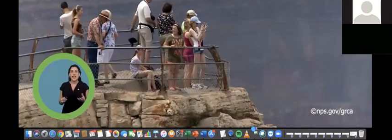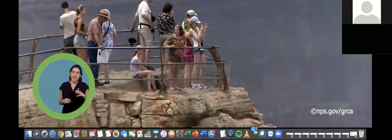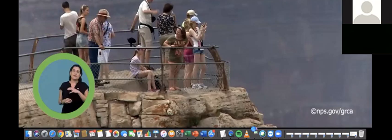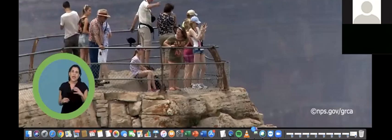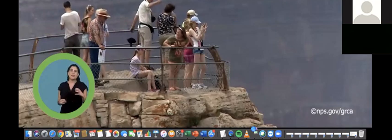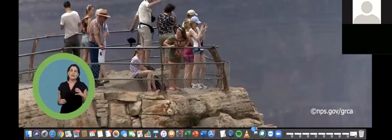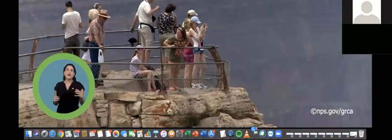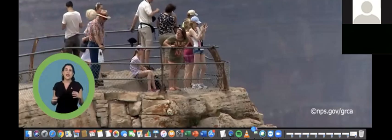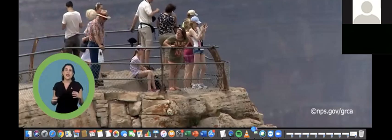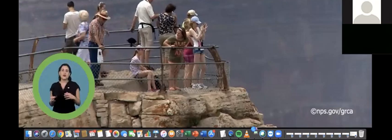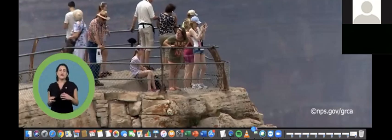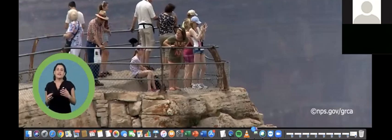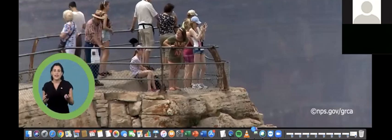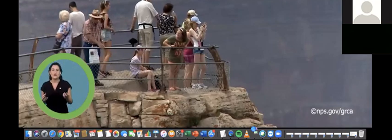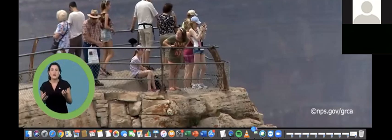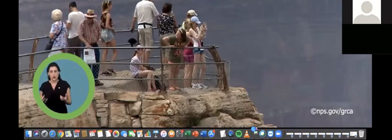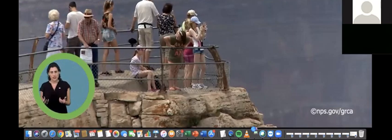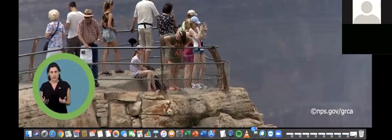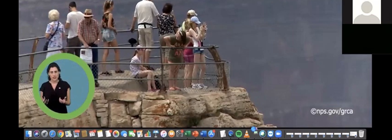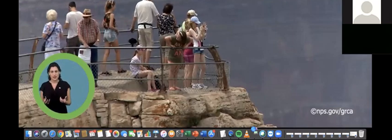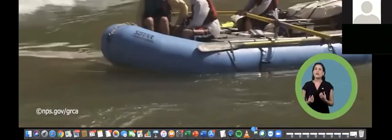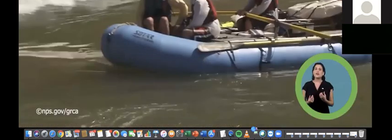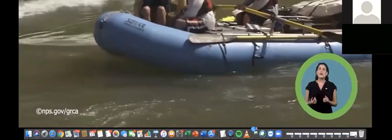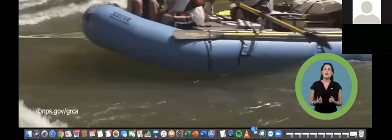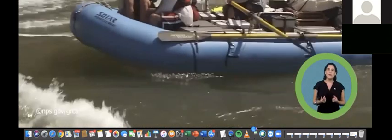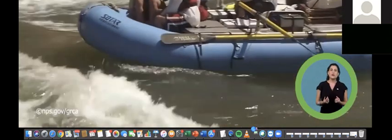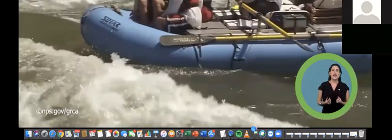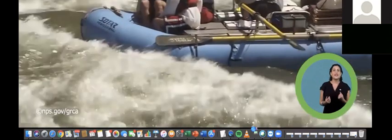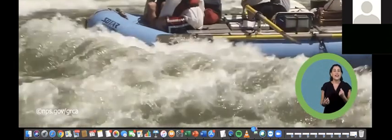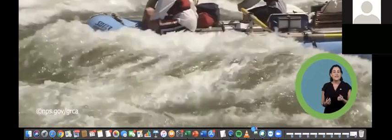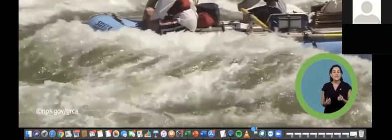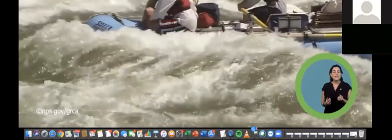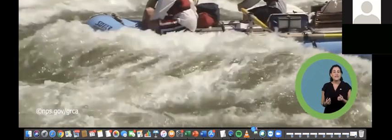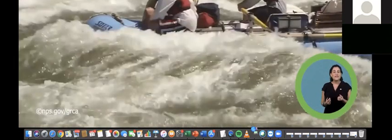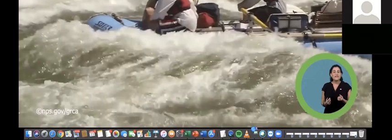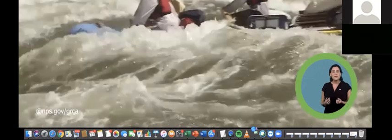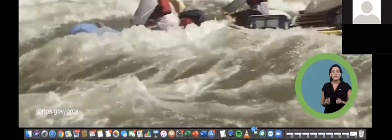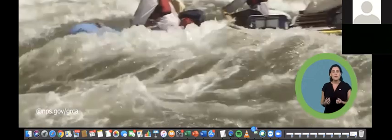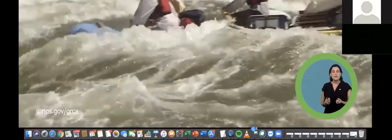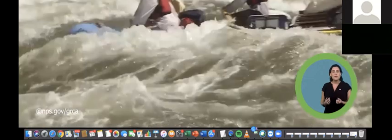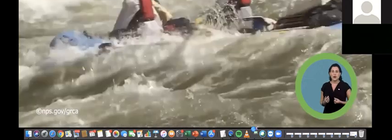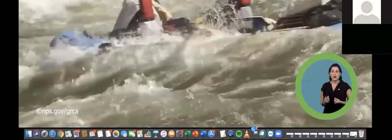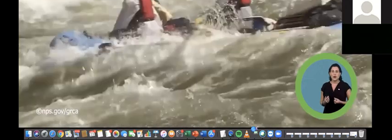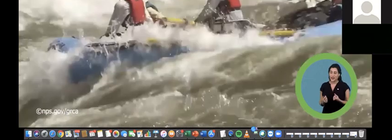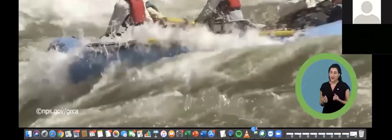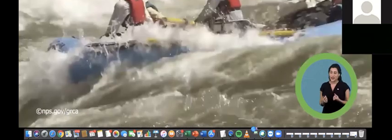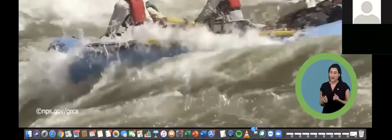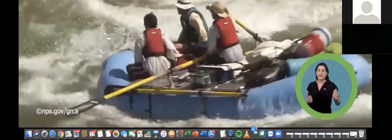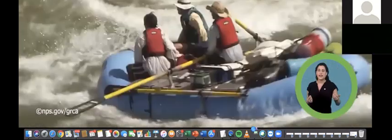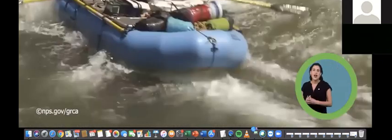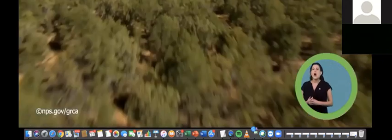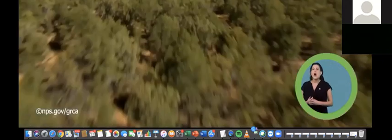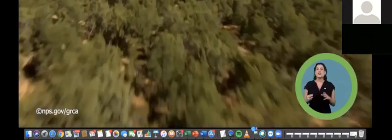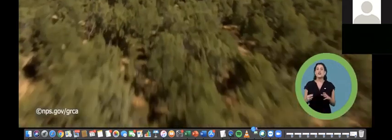el cañón desde los miradores. Pero también podemos hacer rafting por el río Colorado, que es el que atraviesa, o si somos un poquito